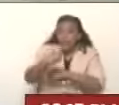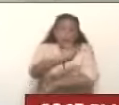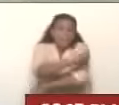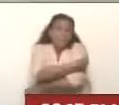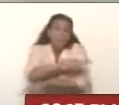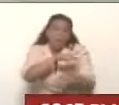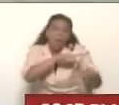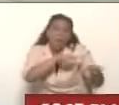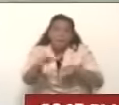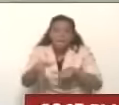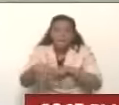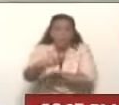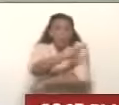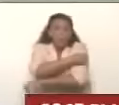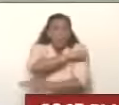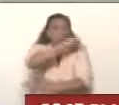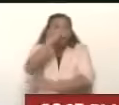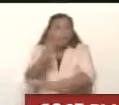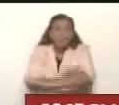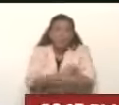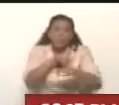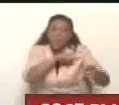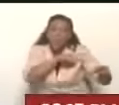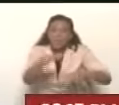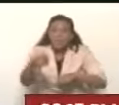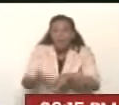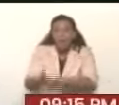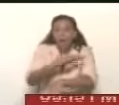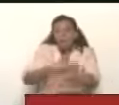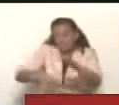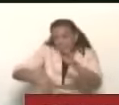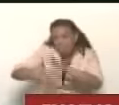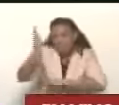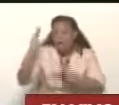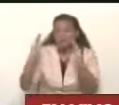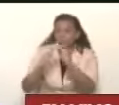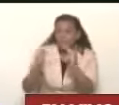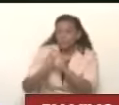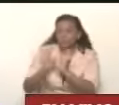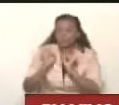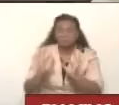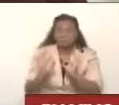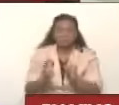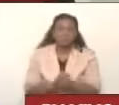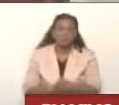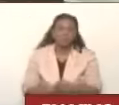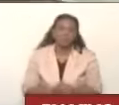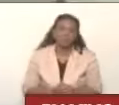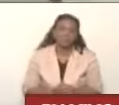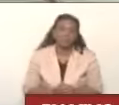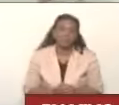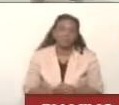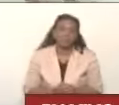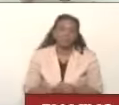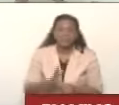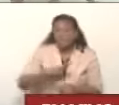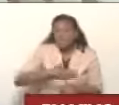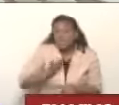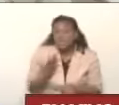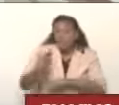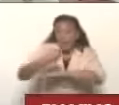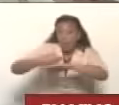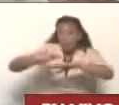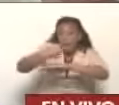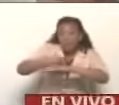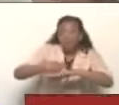con un puesto de inmunización instalado en esta área de salud tan importante. Yo quisiera que el gobernador,